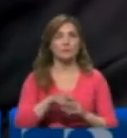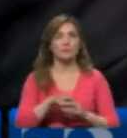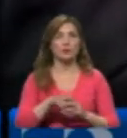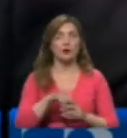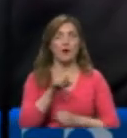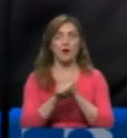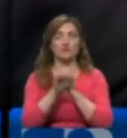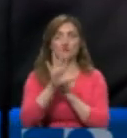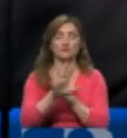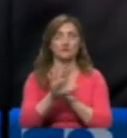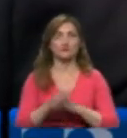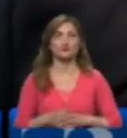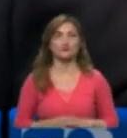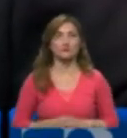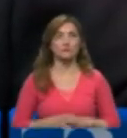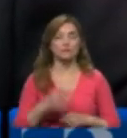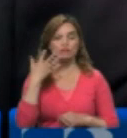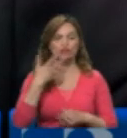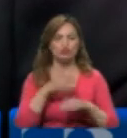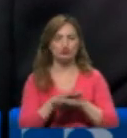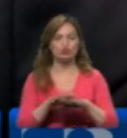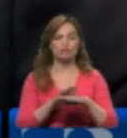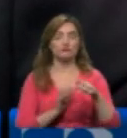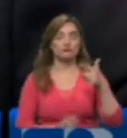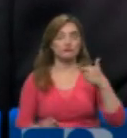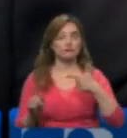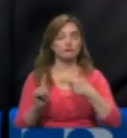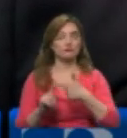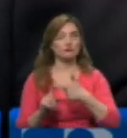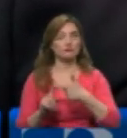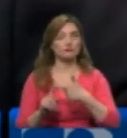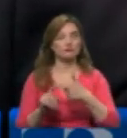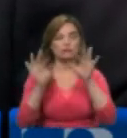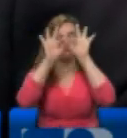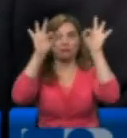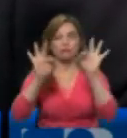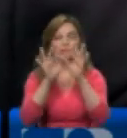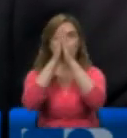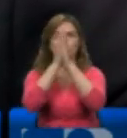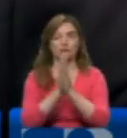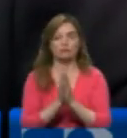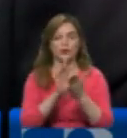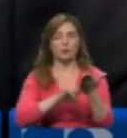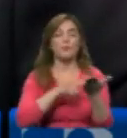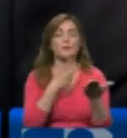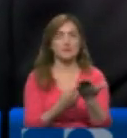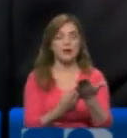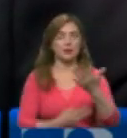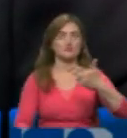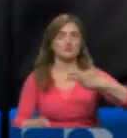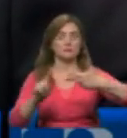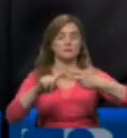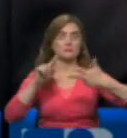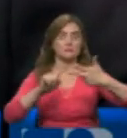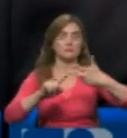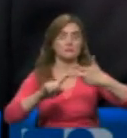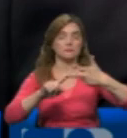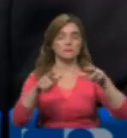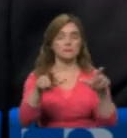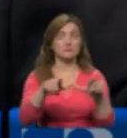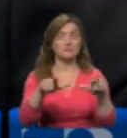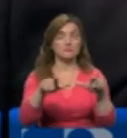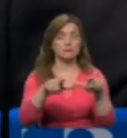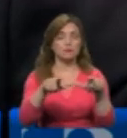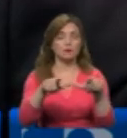5 años de vencimiento, un formulario de solicitud de visa, el certificado